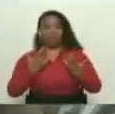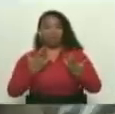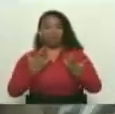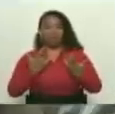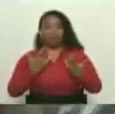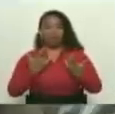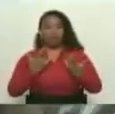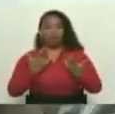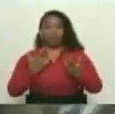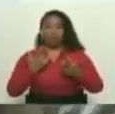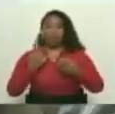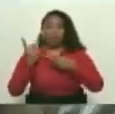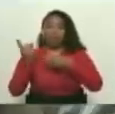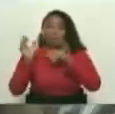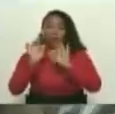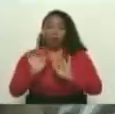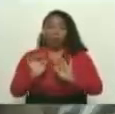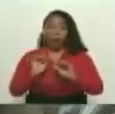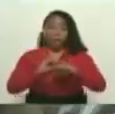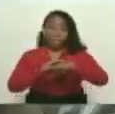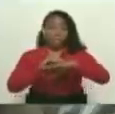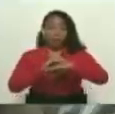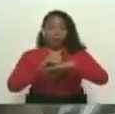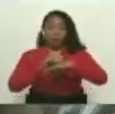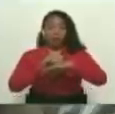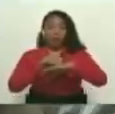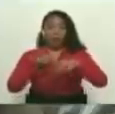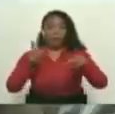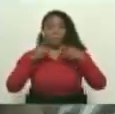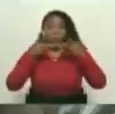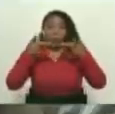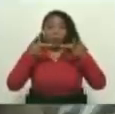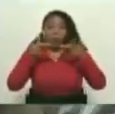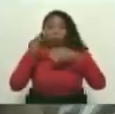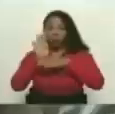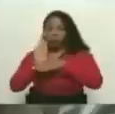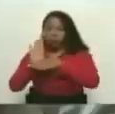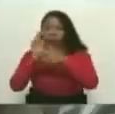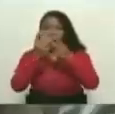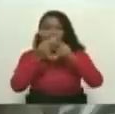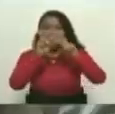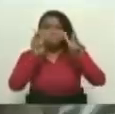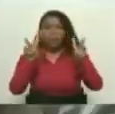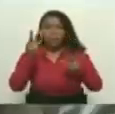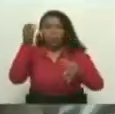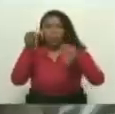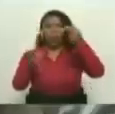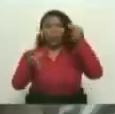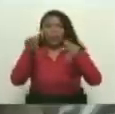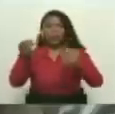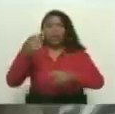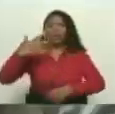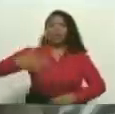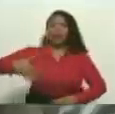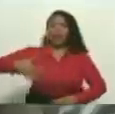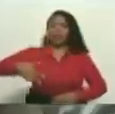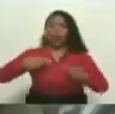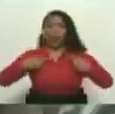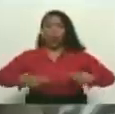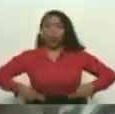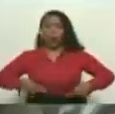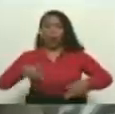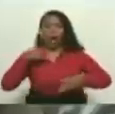tal sentido, este Ministerio Público, garante de la paz, de la justicia, de los derechos humanos, da un